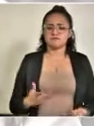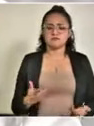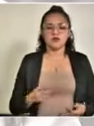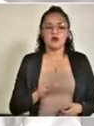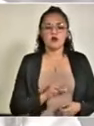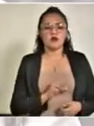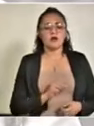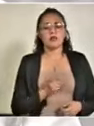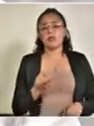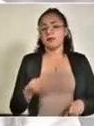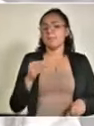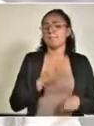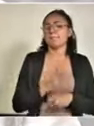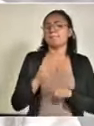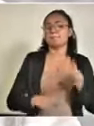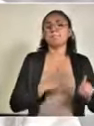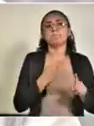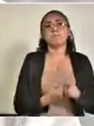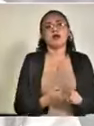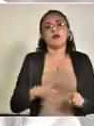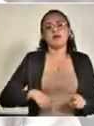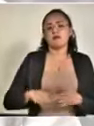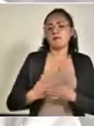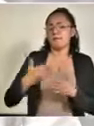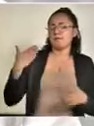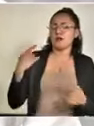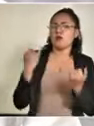otro gobierno más,